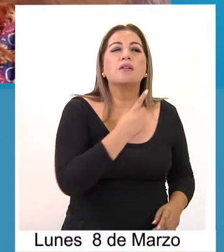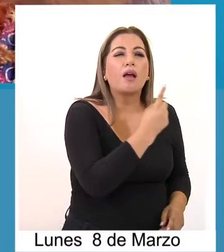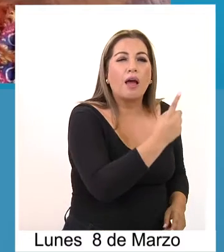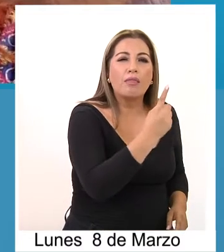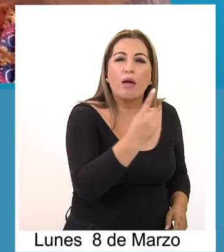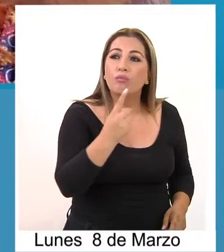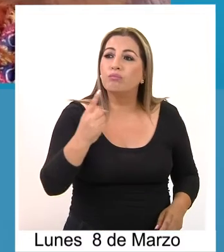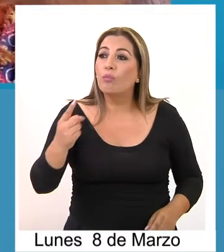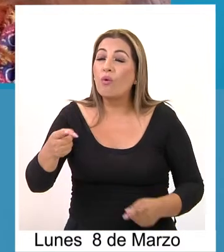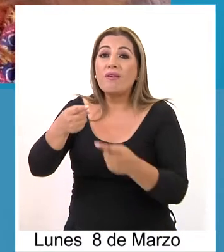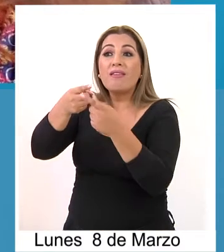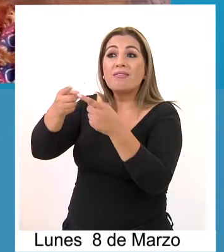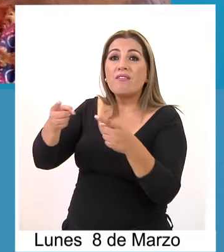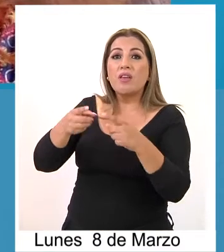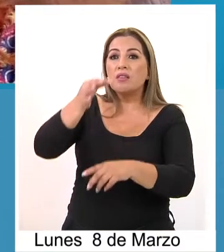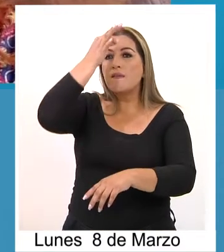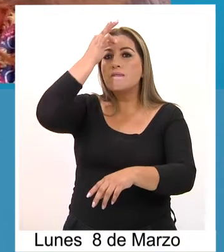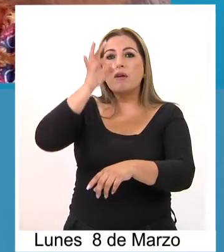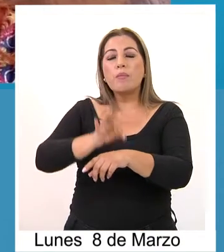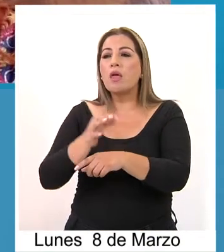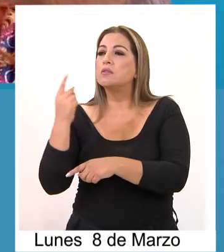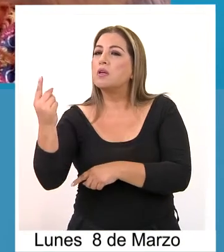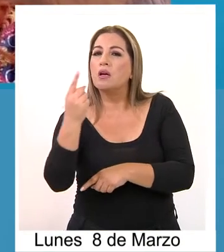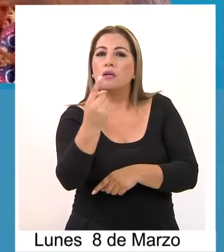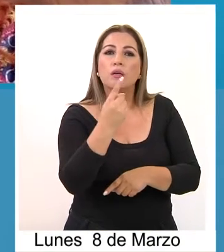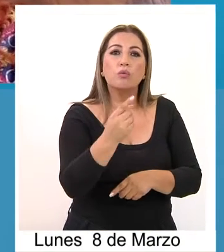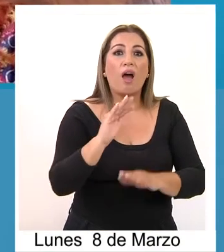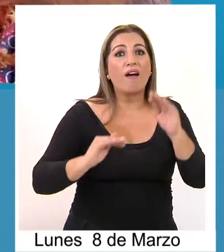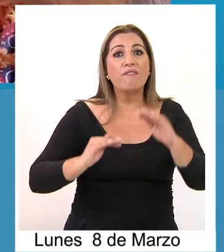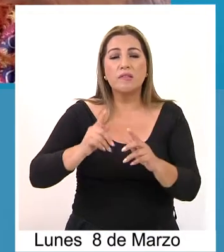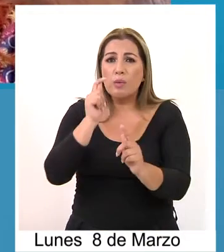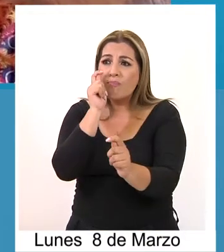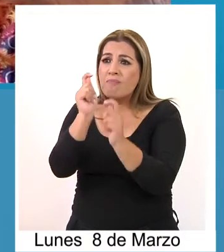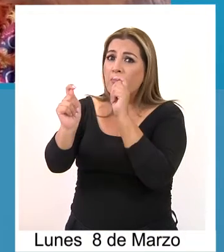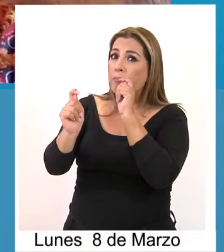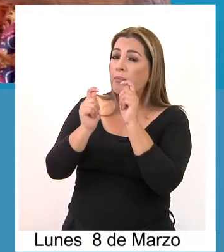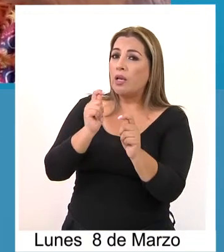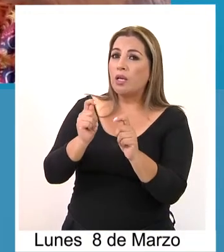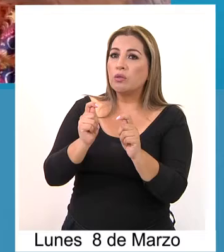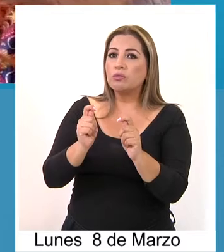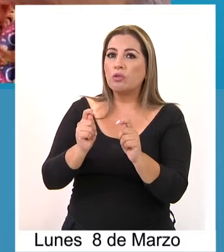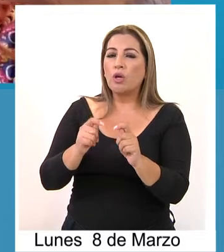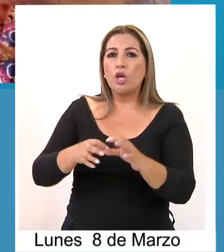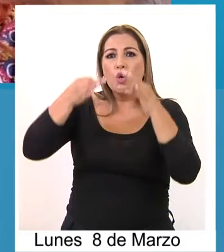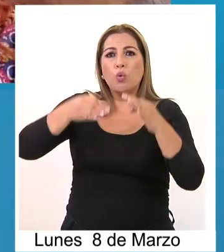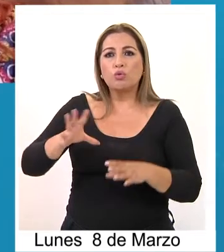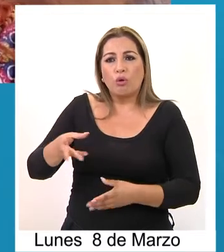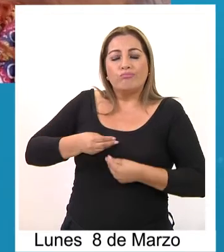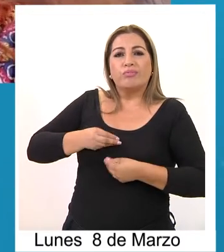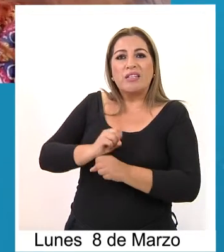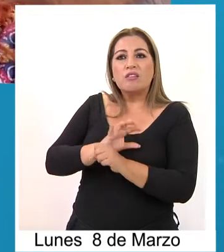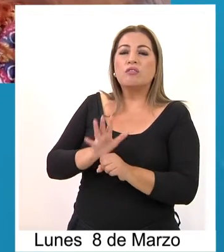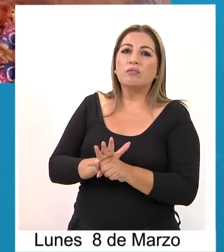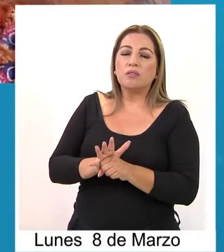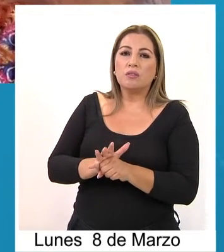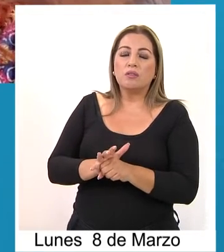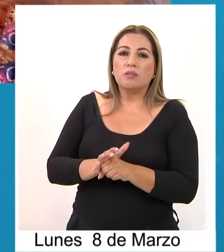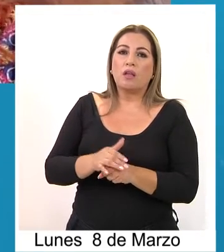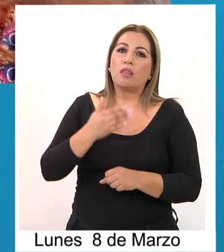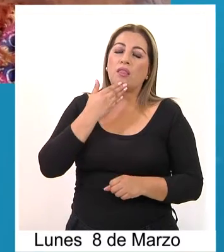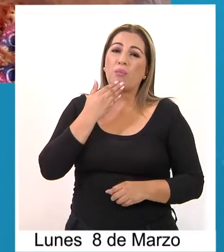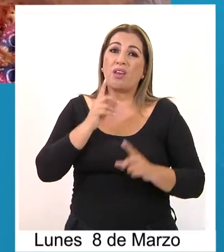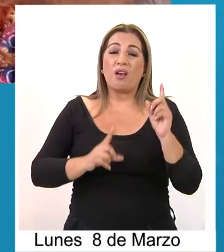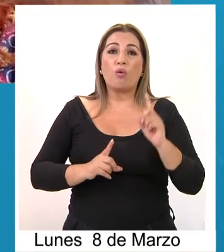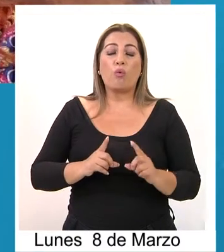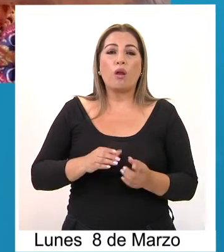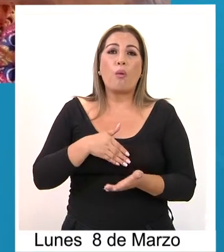mm, embarazadas que por la patología que tienen es especialmente riesgoso que adquieran el coronavirus, o mujeres que tienen especial riesgo de